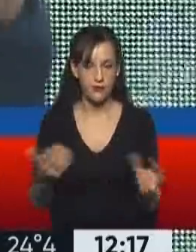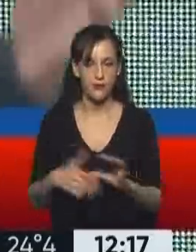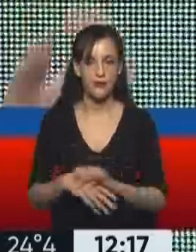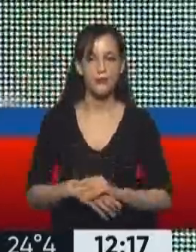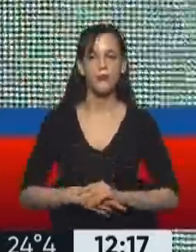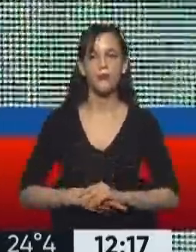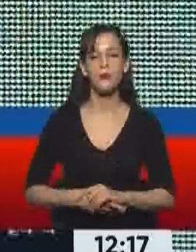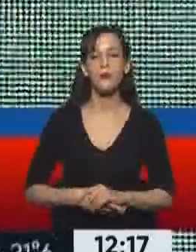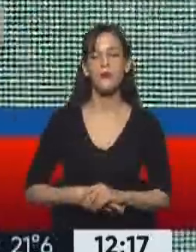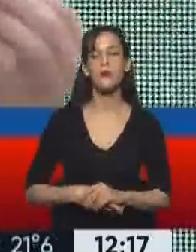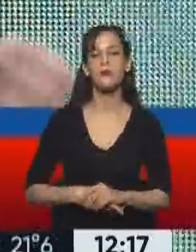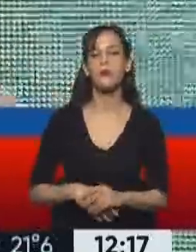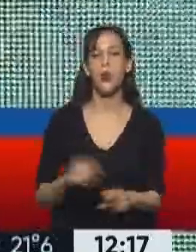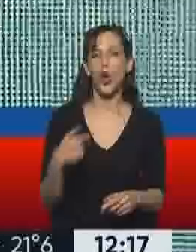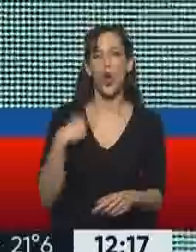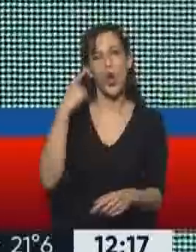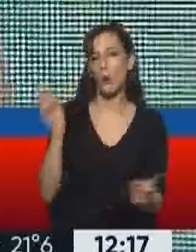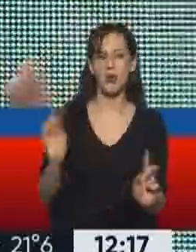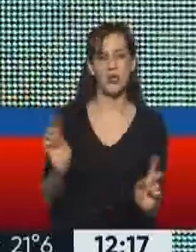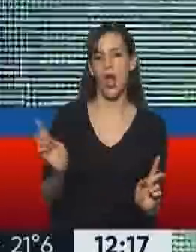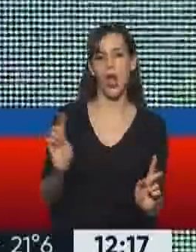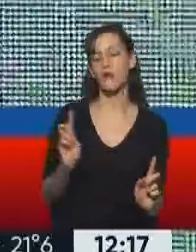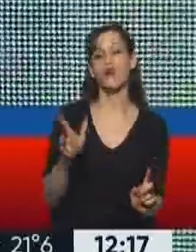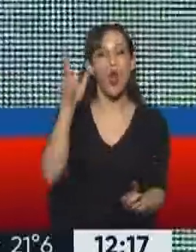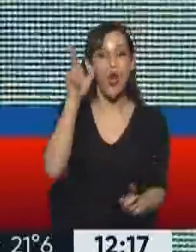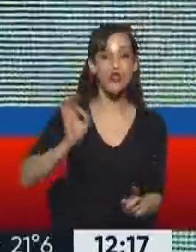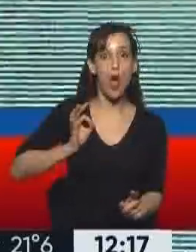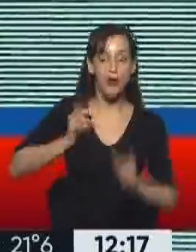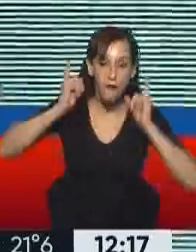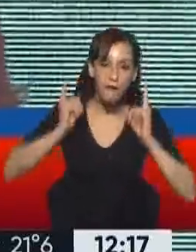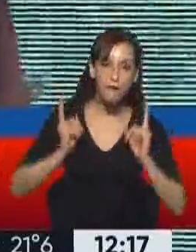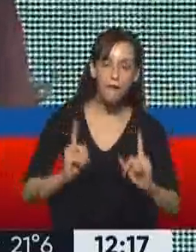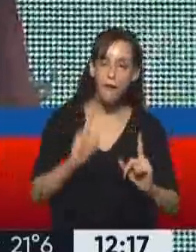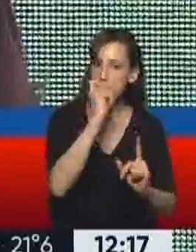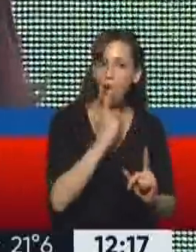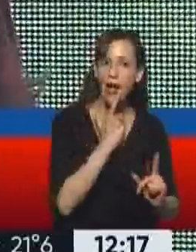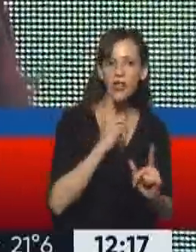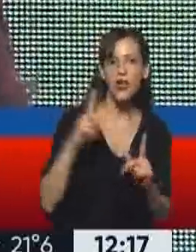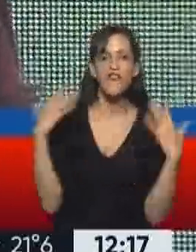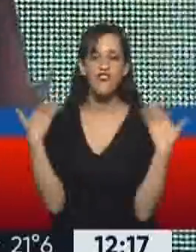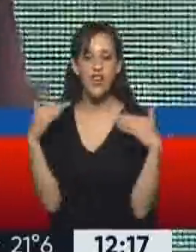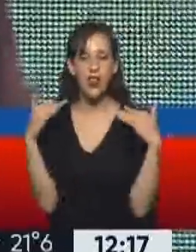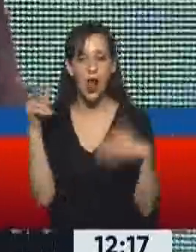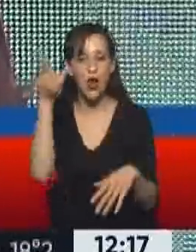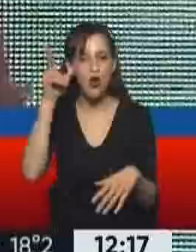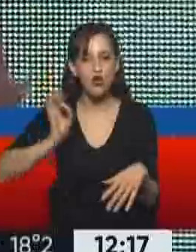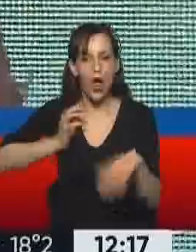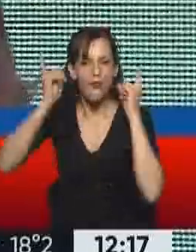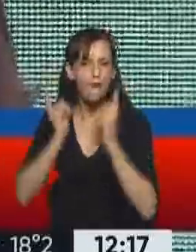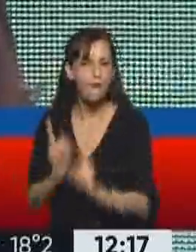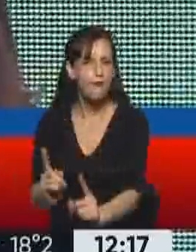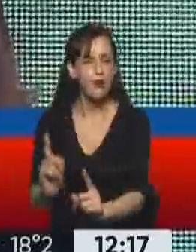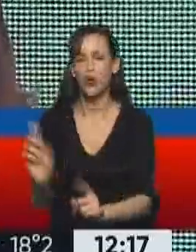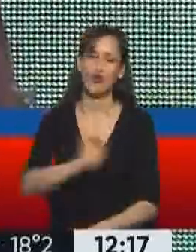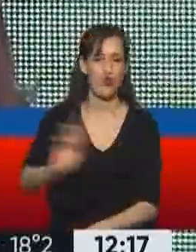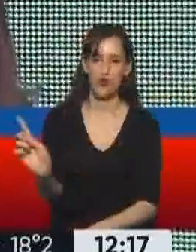Nosotros nunca pensamos que había Macri para 8 años o Vidal para 8 años. Siempre trabajamos para que solo